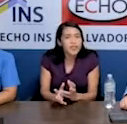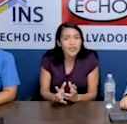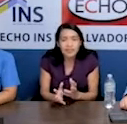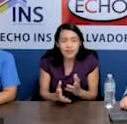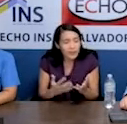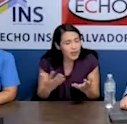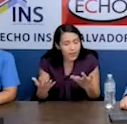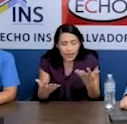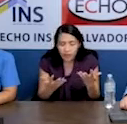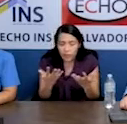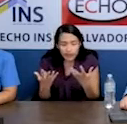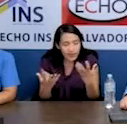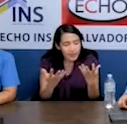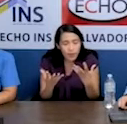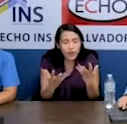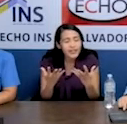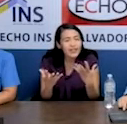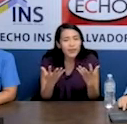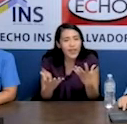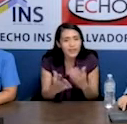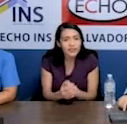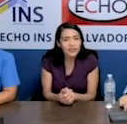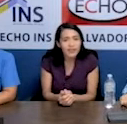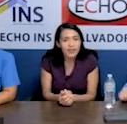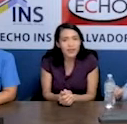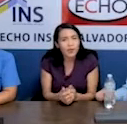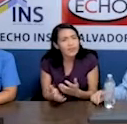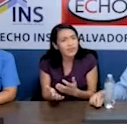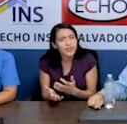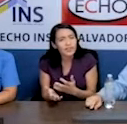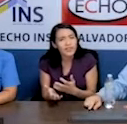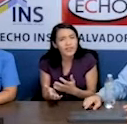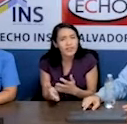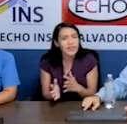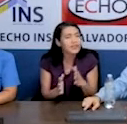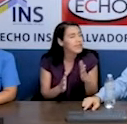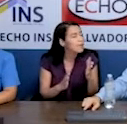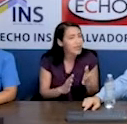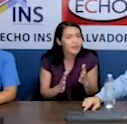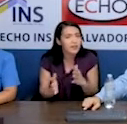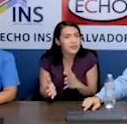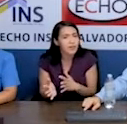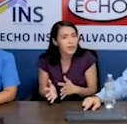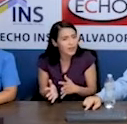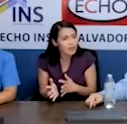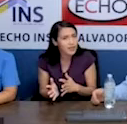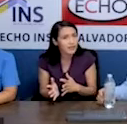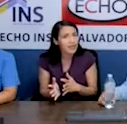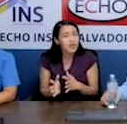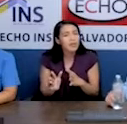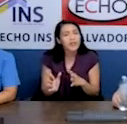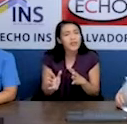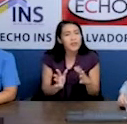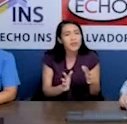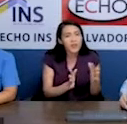Entonces, ustedes, como tendremos que recordar en esta tarde, ¿cuáles son las diferencias entre urgencias y